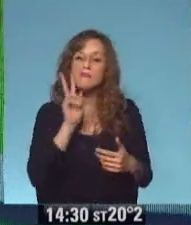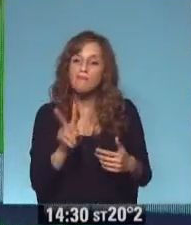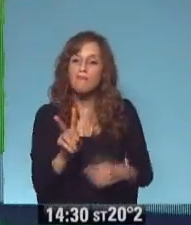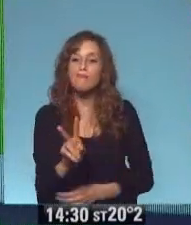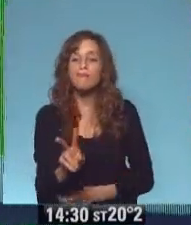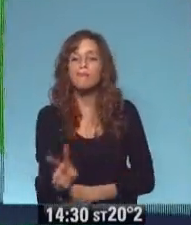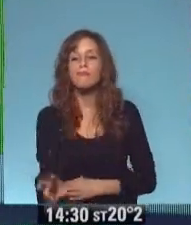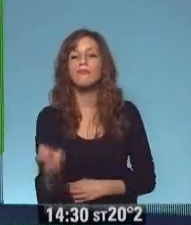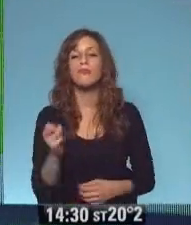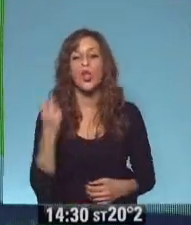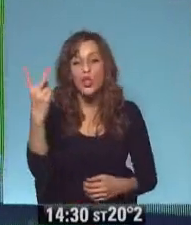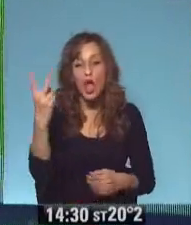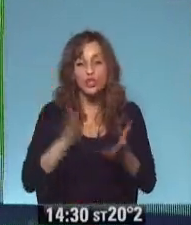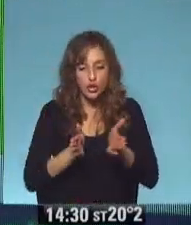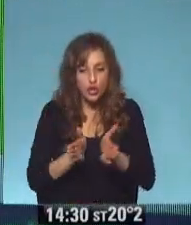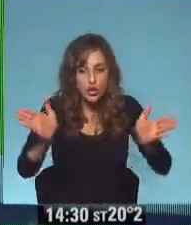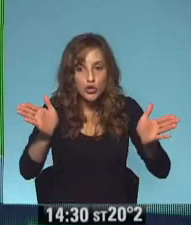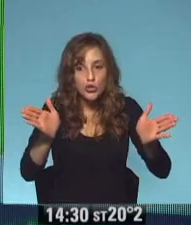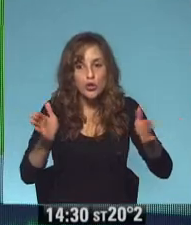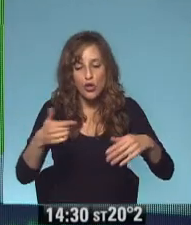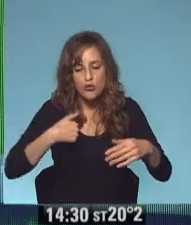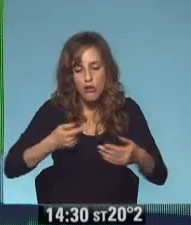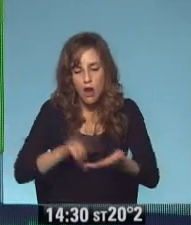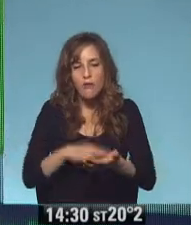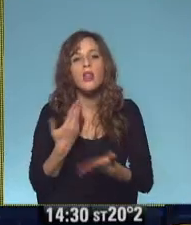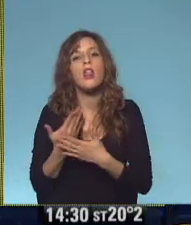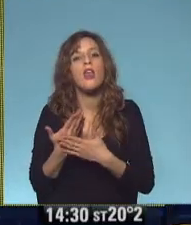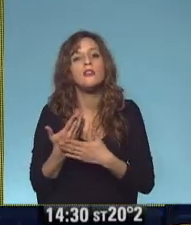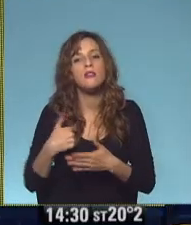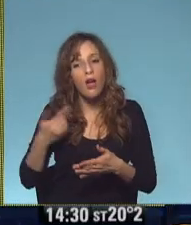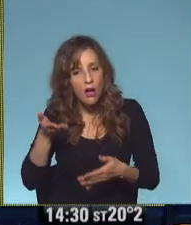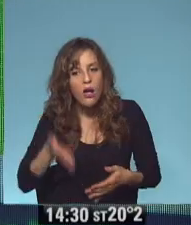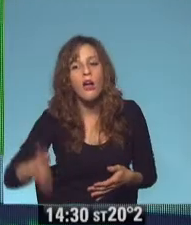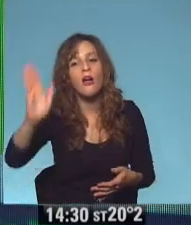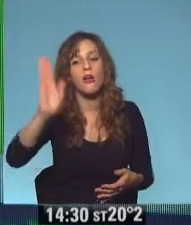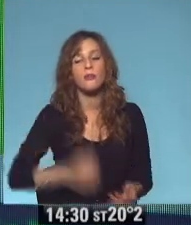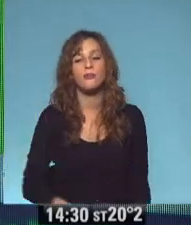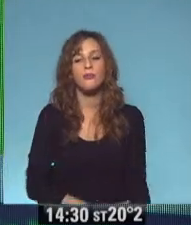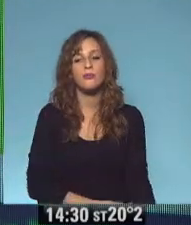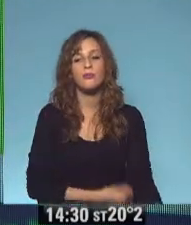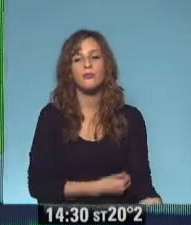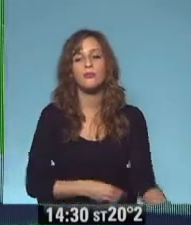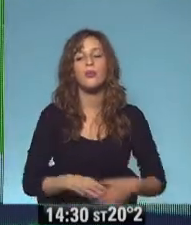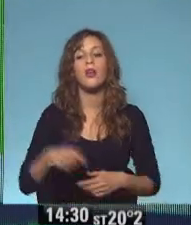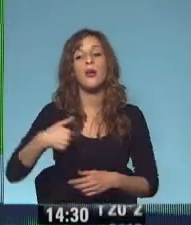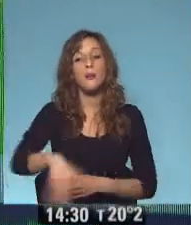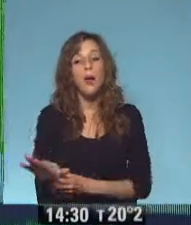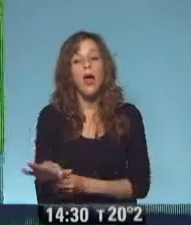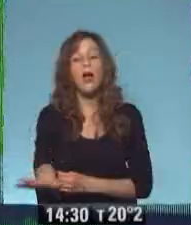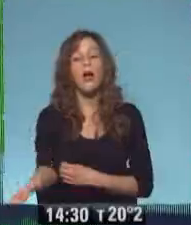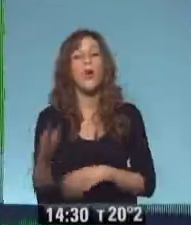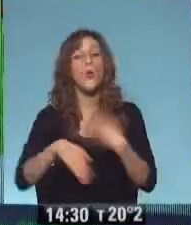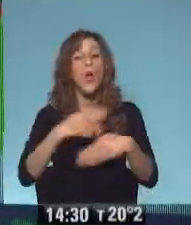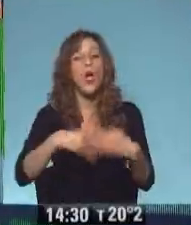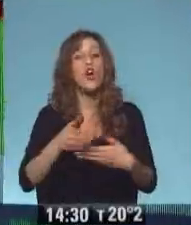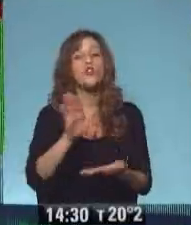acá. Ya. Sí. Decido ir otra vez para la derecha. Vas a la derecha. Entonces, ¿vas a pasar por adelante de qué? Por adelante de las tacitas. Por